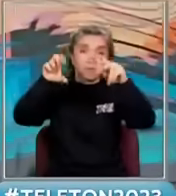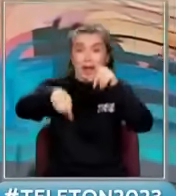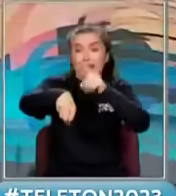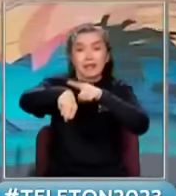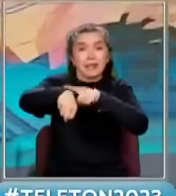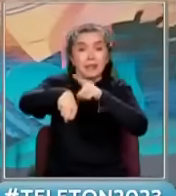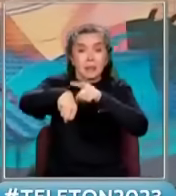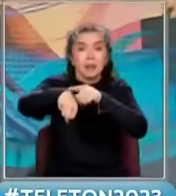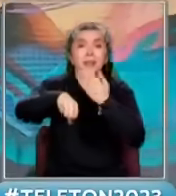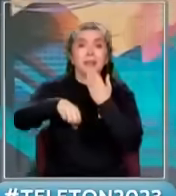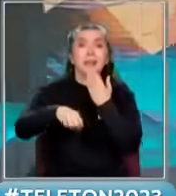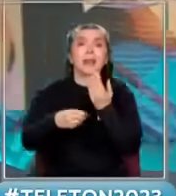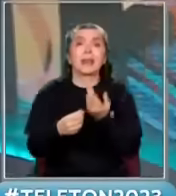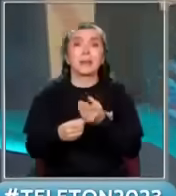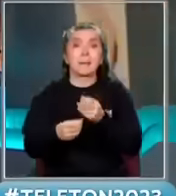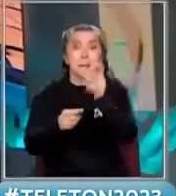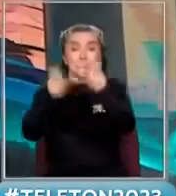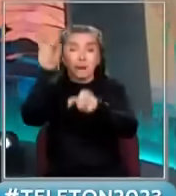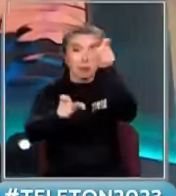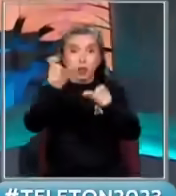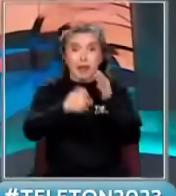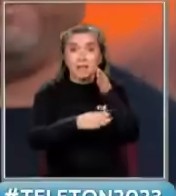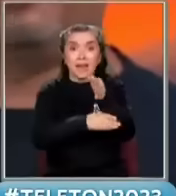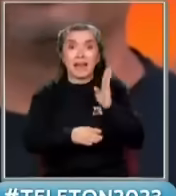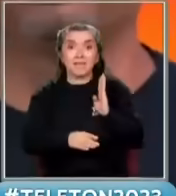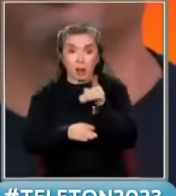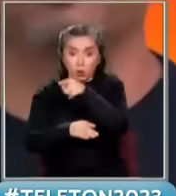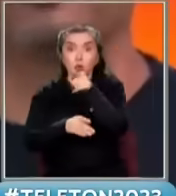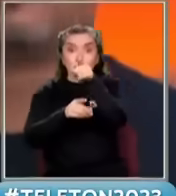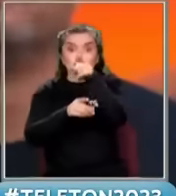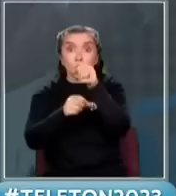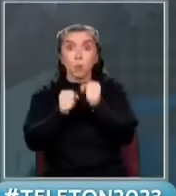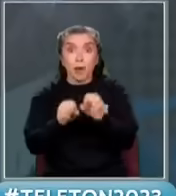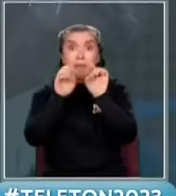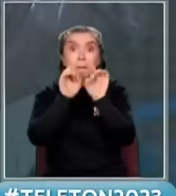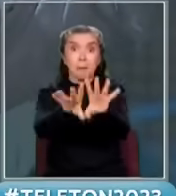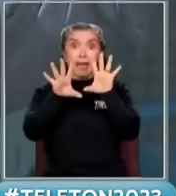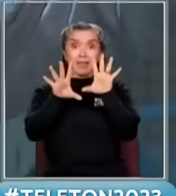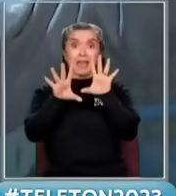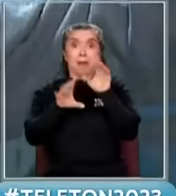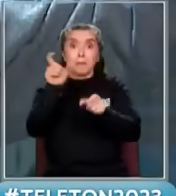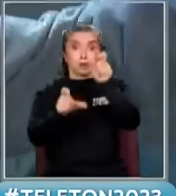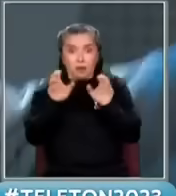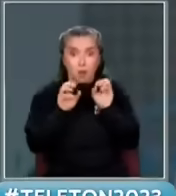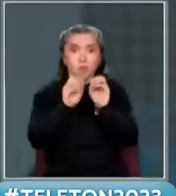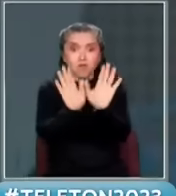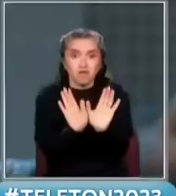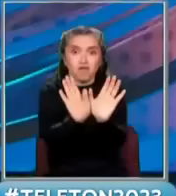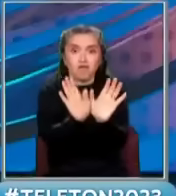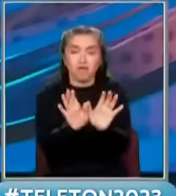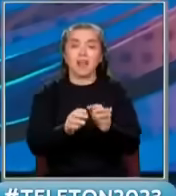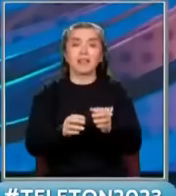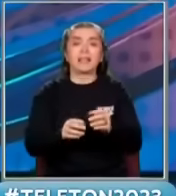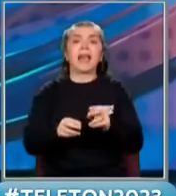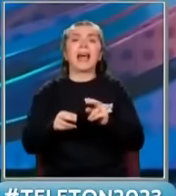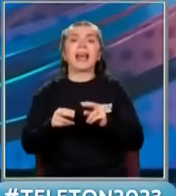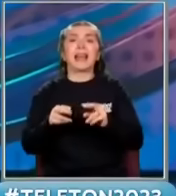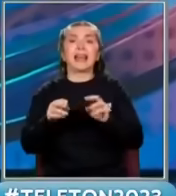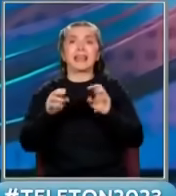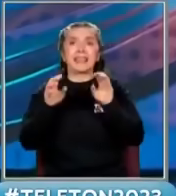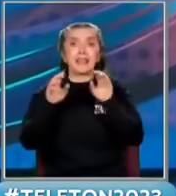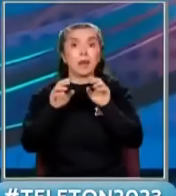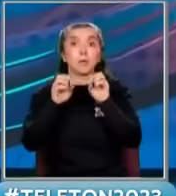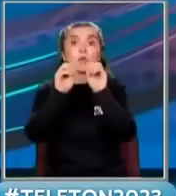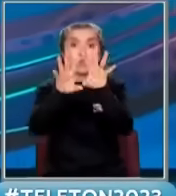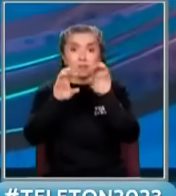¿ah? Que haga aparecer más gente en los bancos. Obvio, güey, obvio. Lo vamos a hacer, lo vamos a hacer. Que vaya a los bancos. Eso. A ver, hagamos todo así a